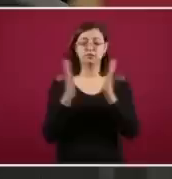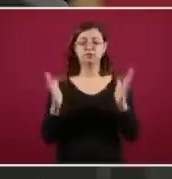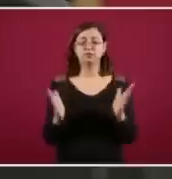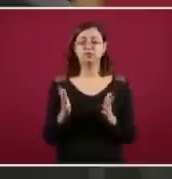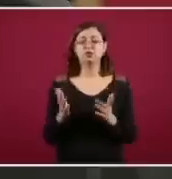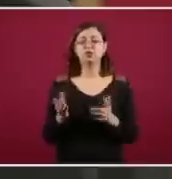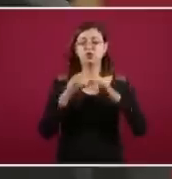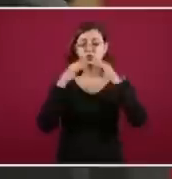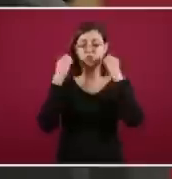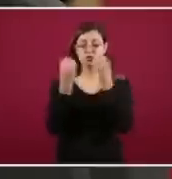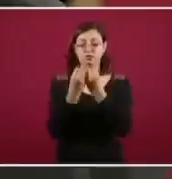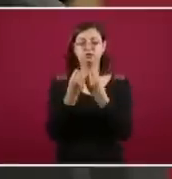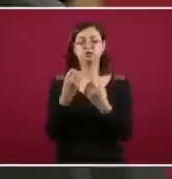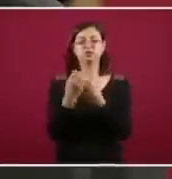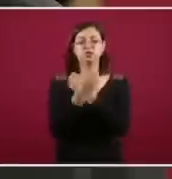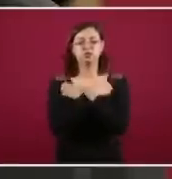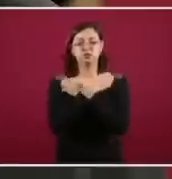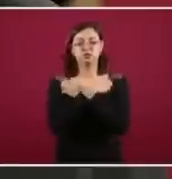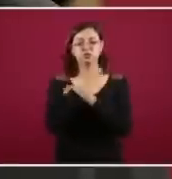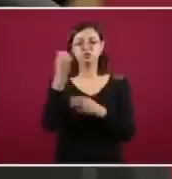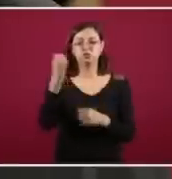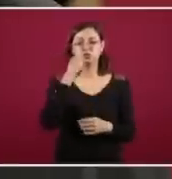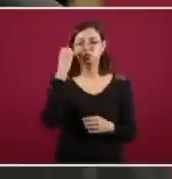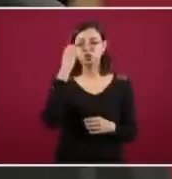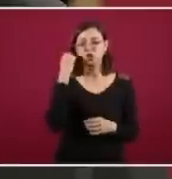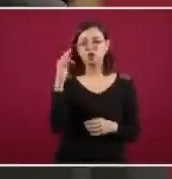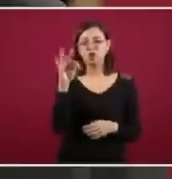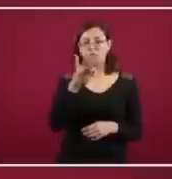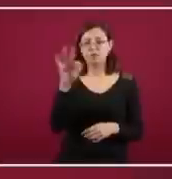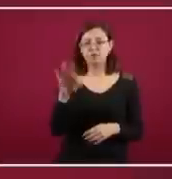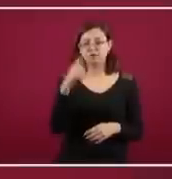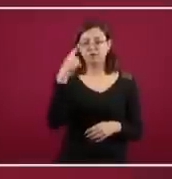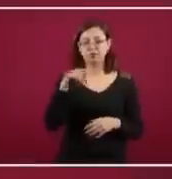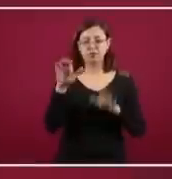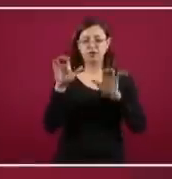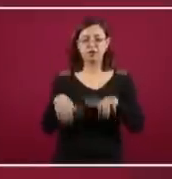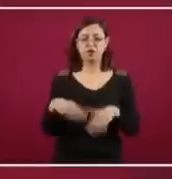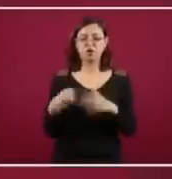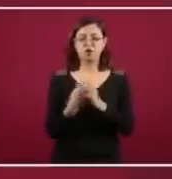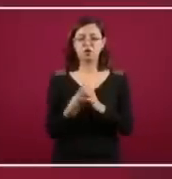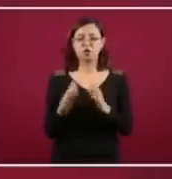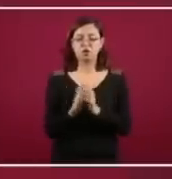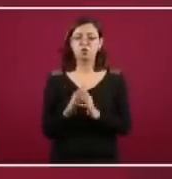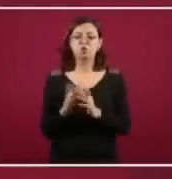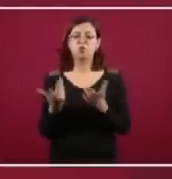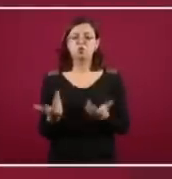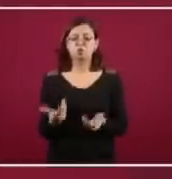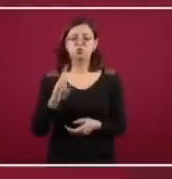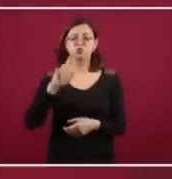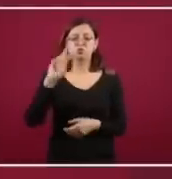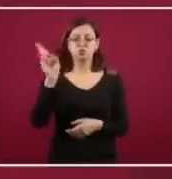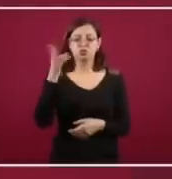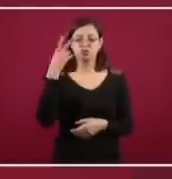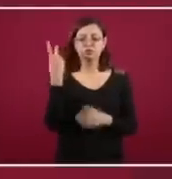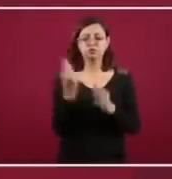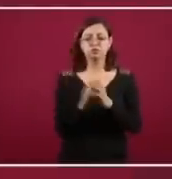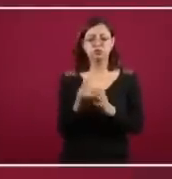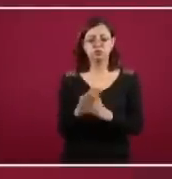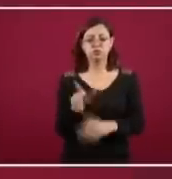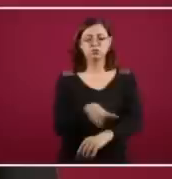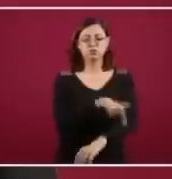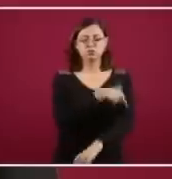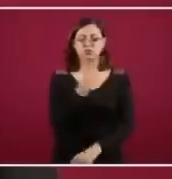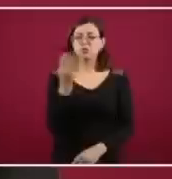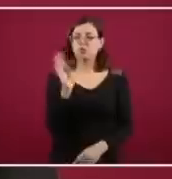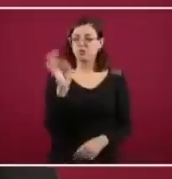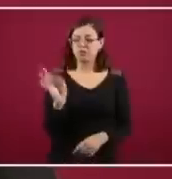organizaciones educativas, escuelas, que sacaron ofertas de inscripción y de cursos adicionales, universidades con diplomados,